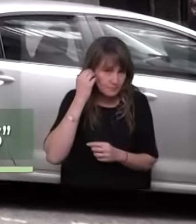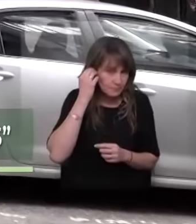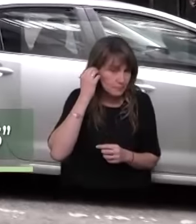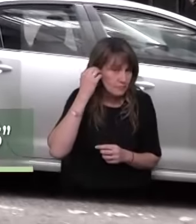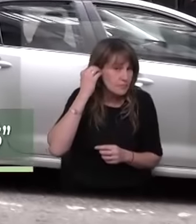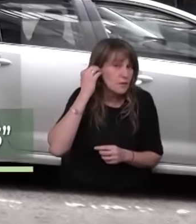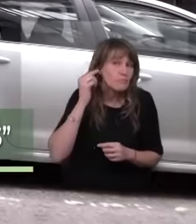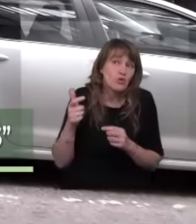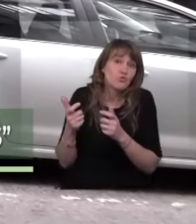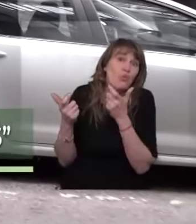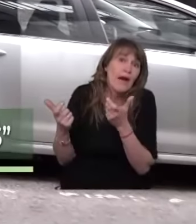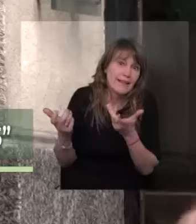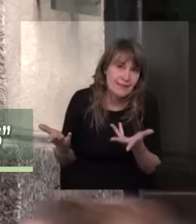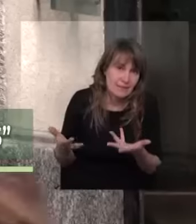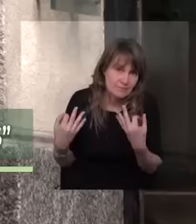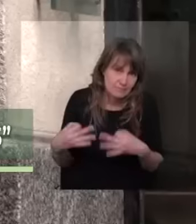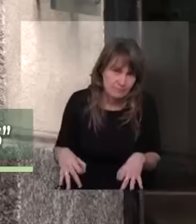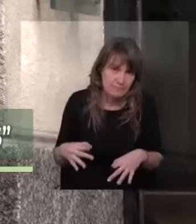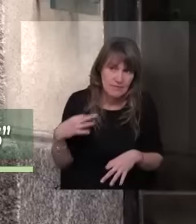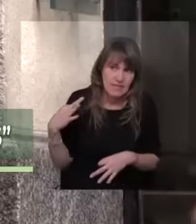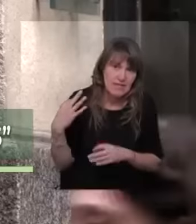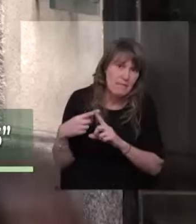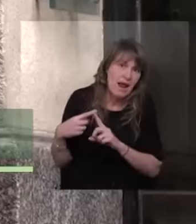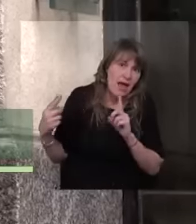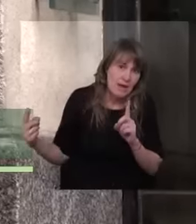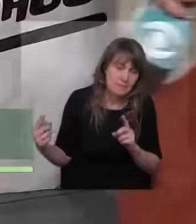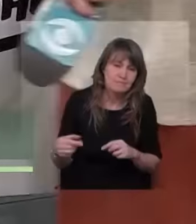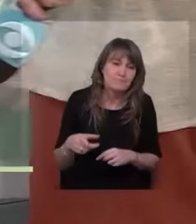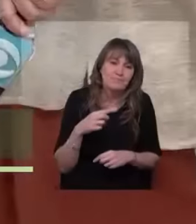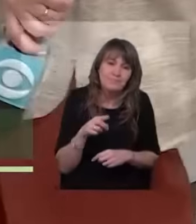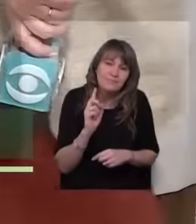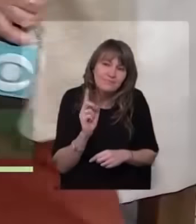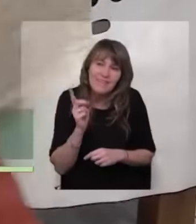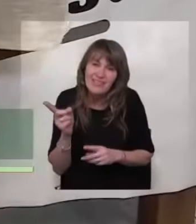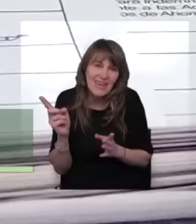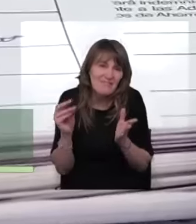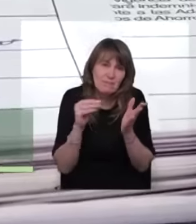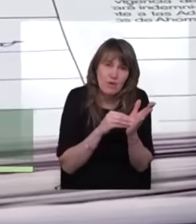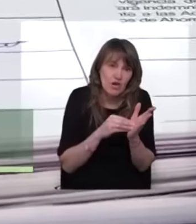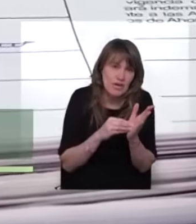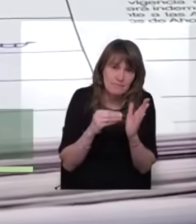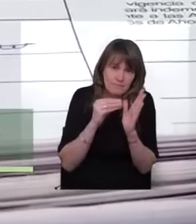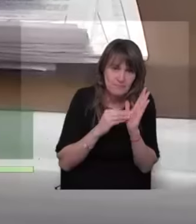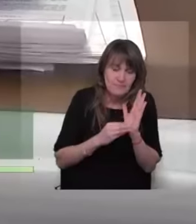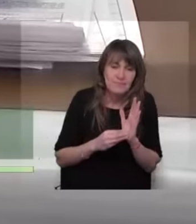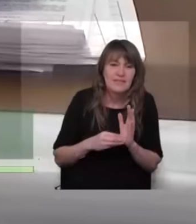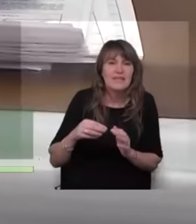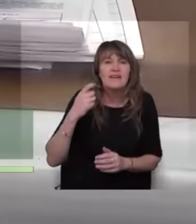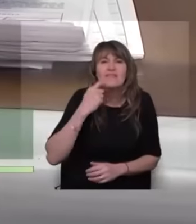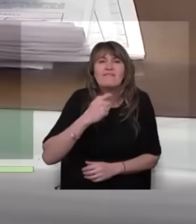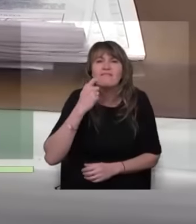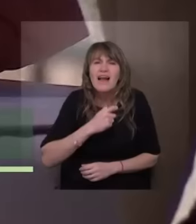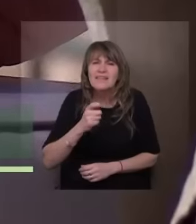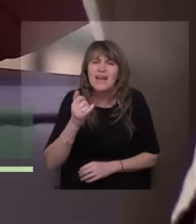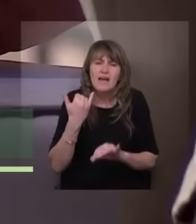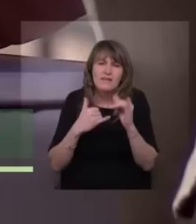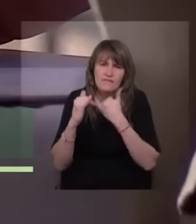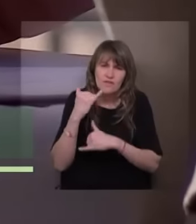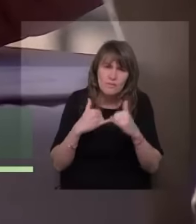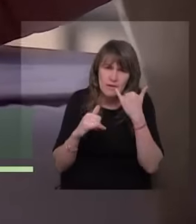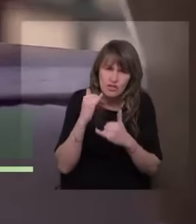bendición Entonces esto no se puede dejar de reflejar sanguineti cree que falta información hacia la